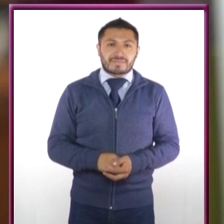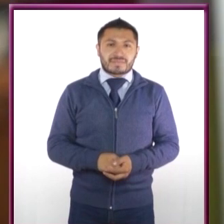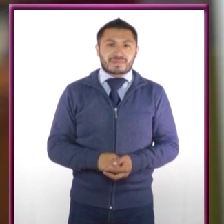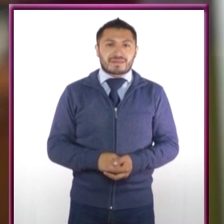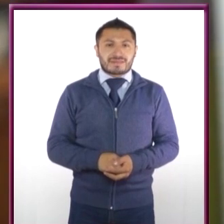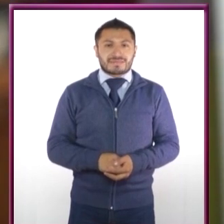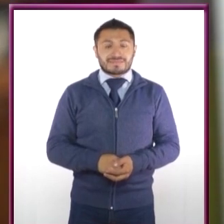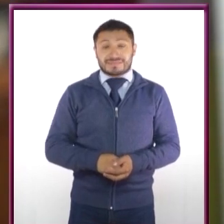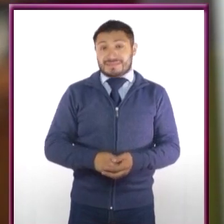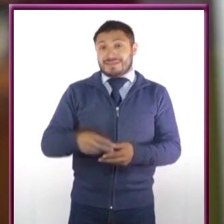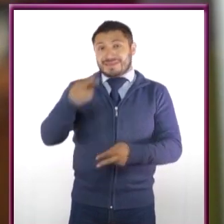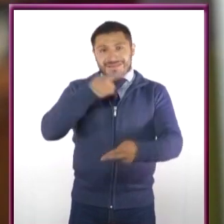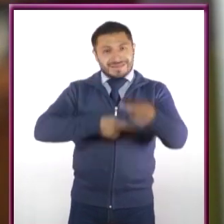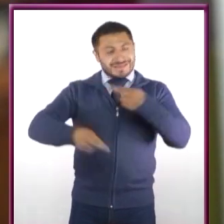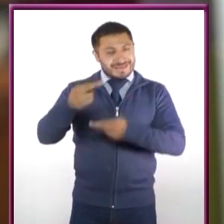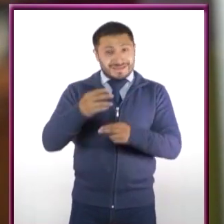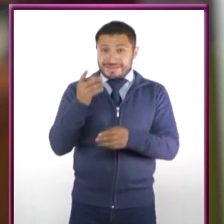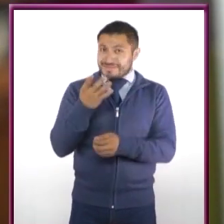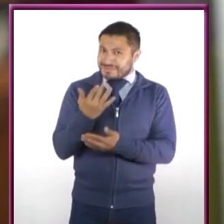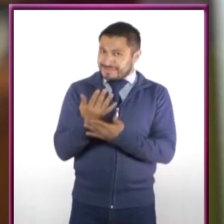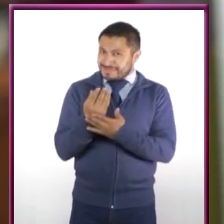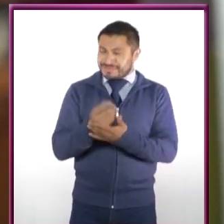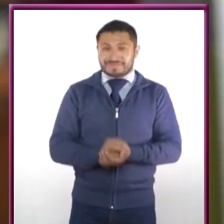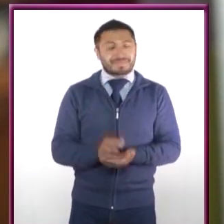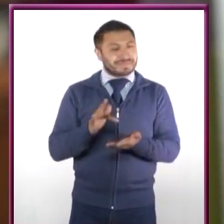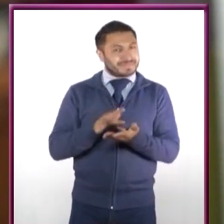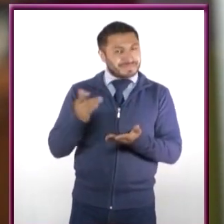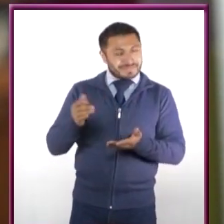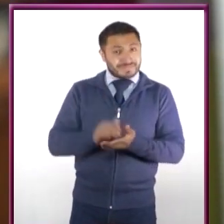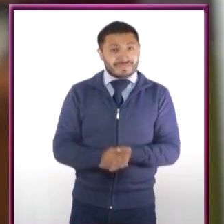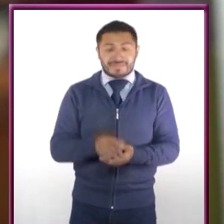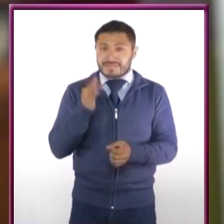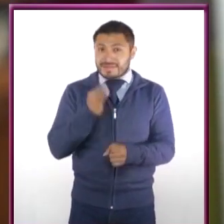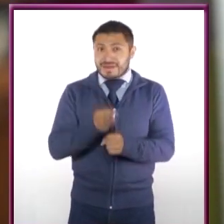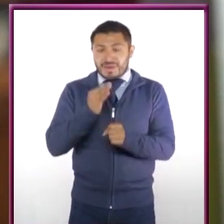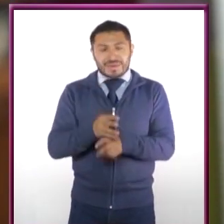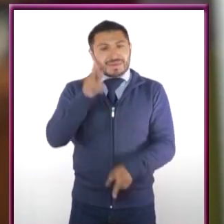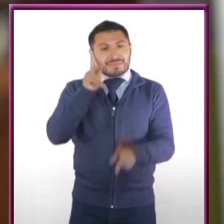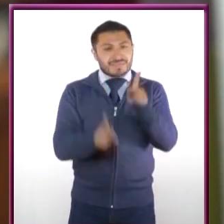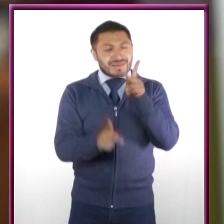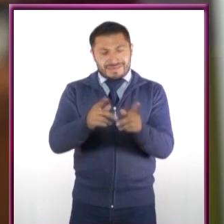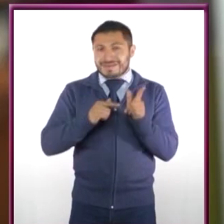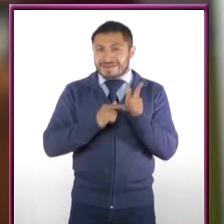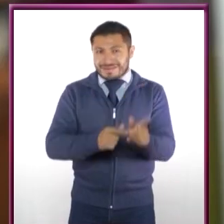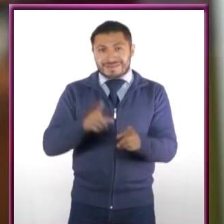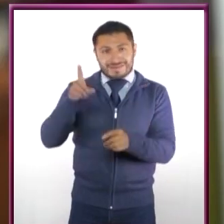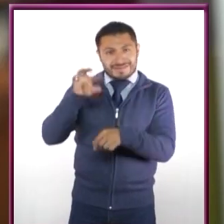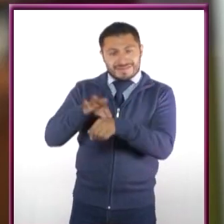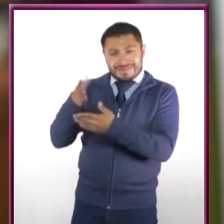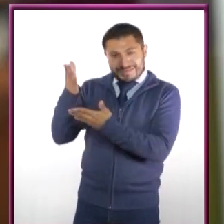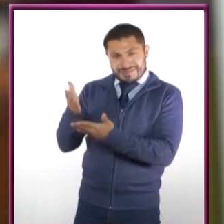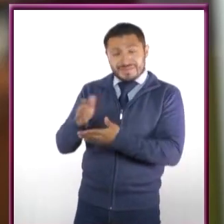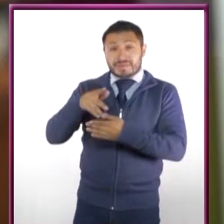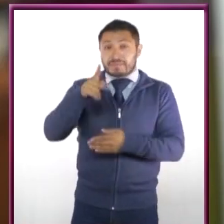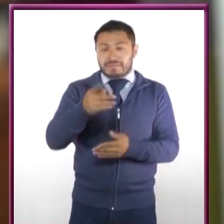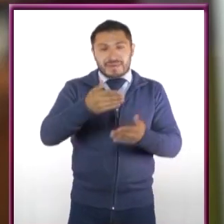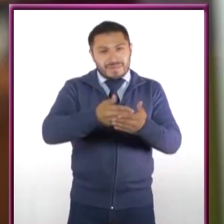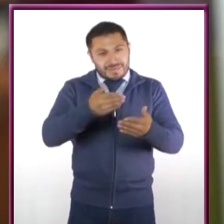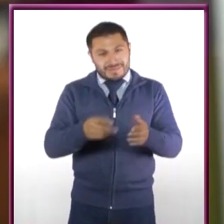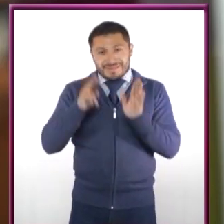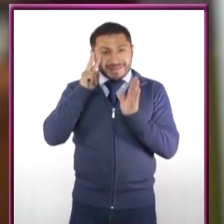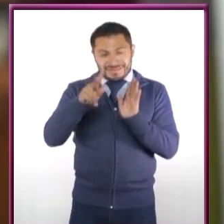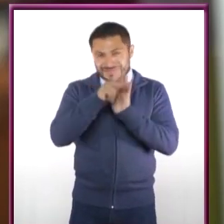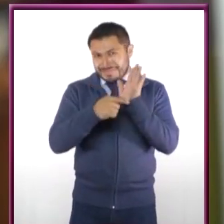en un momento volvemos contigo. Gracias. Vamos a seguir platicando con el doctor David Ocampo, pero antes los invito a ver